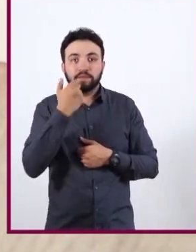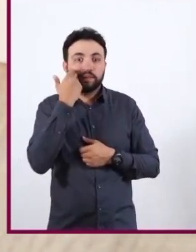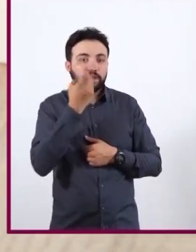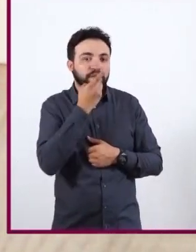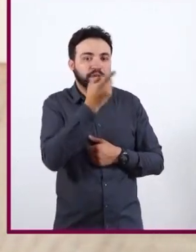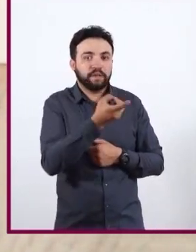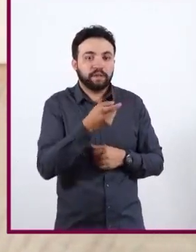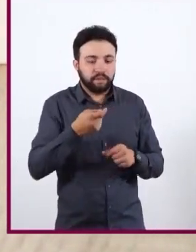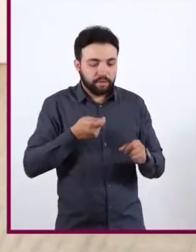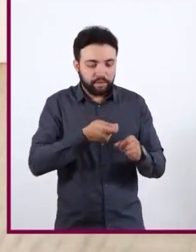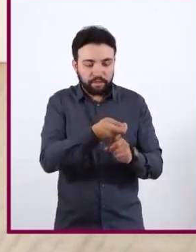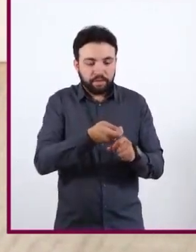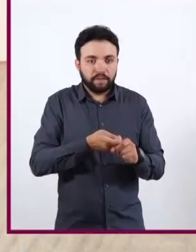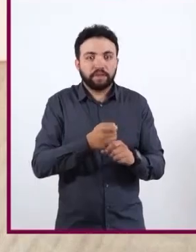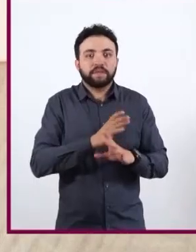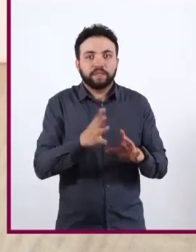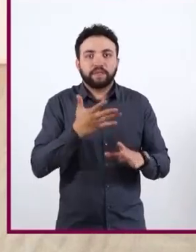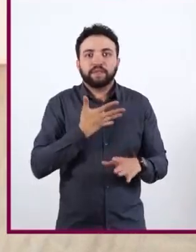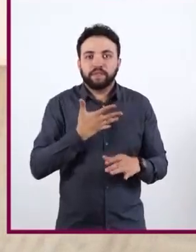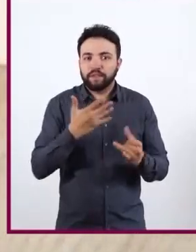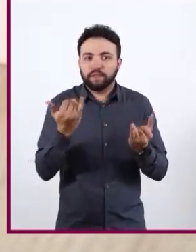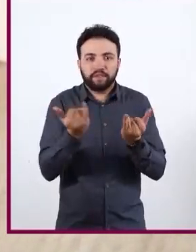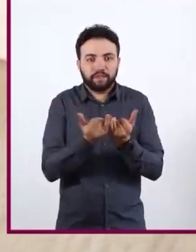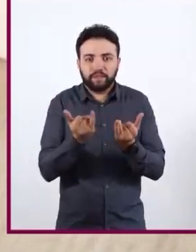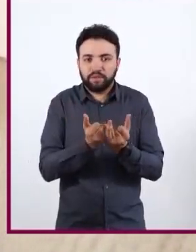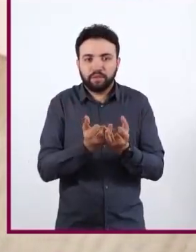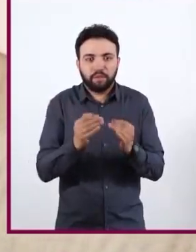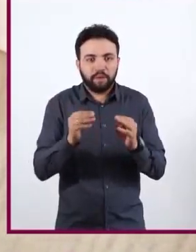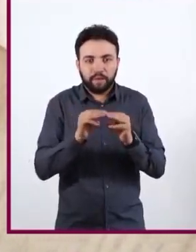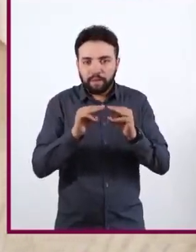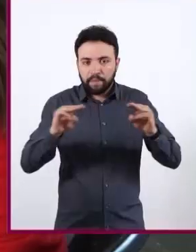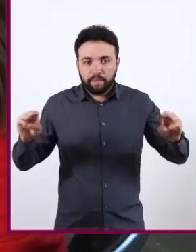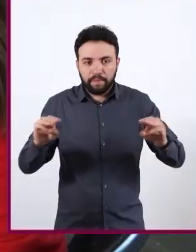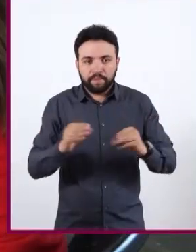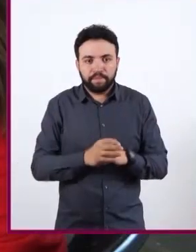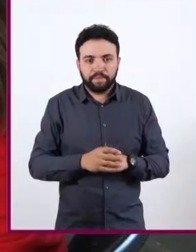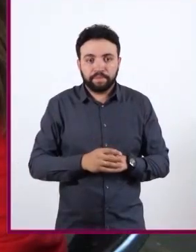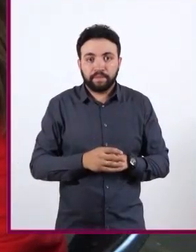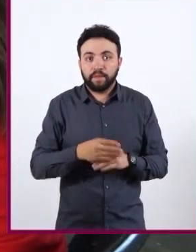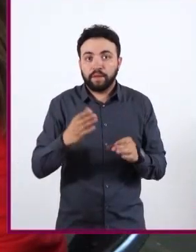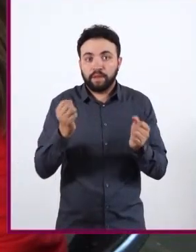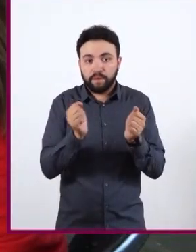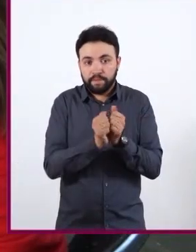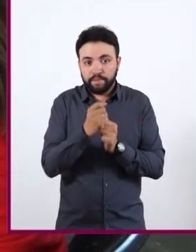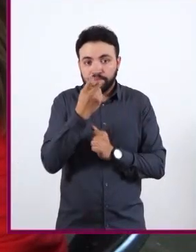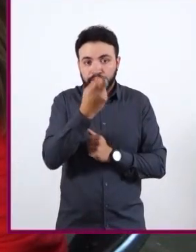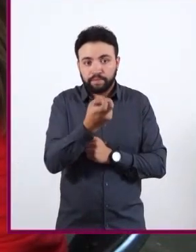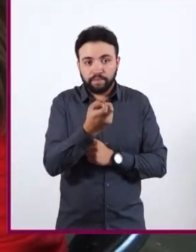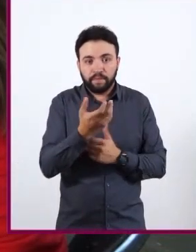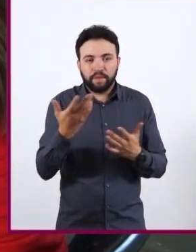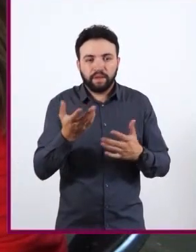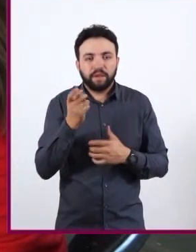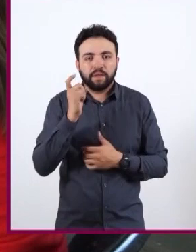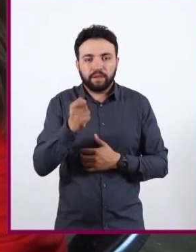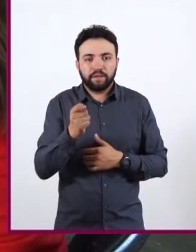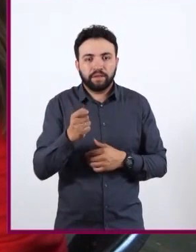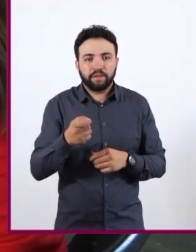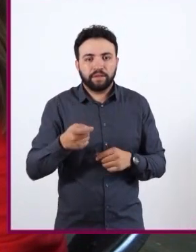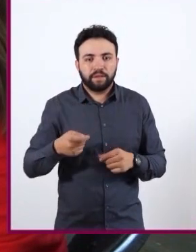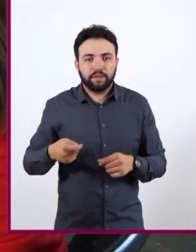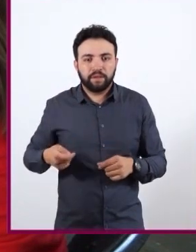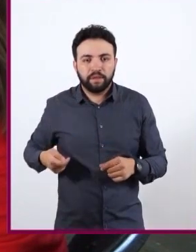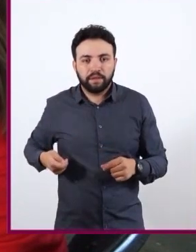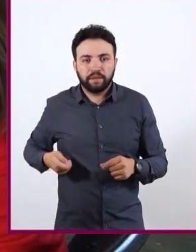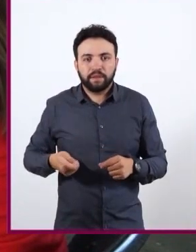Y eso quiere decir que el rodillo ya está también parejo. ¿Ok? Y con esto, entonces lo que hacemos